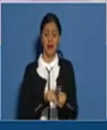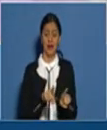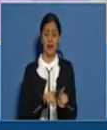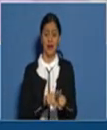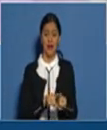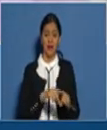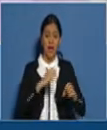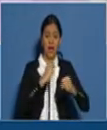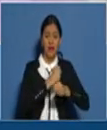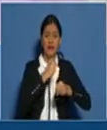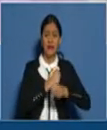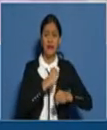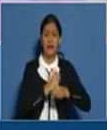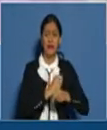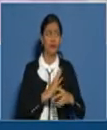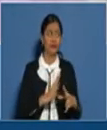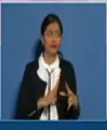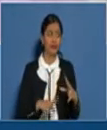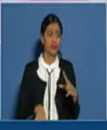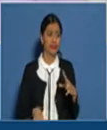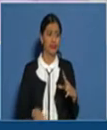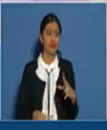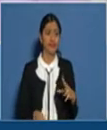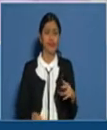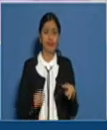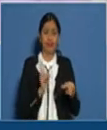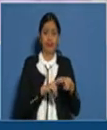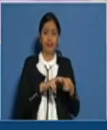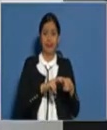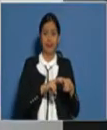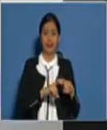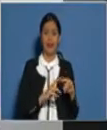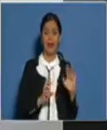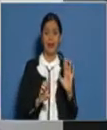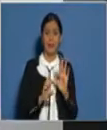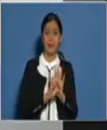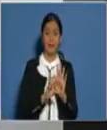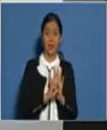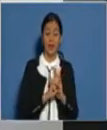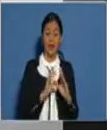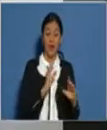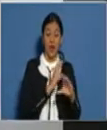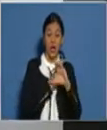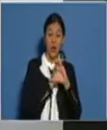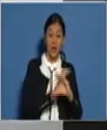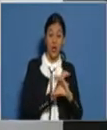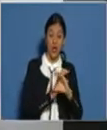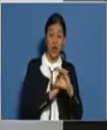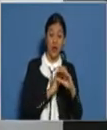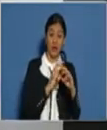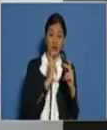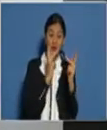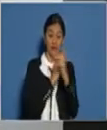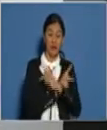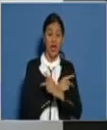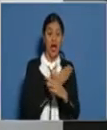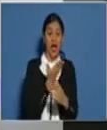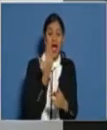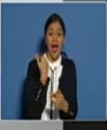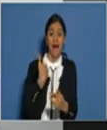el mismo trabajo ha sido mayor. Por lo menos en cuidados intensivos, que nuestros horarios son 6 horas, se han extendido a 12